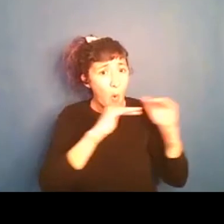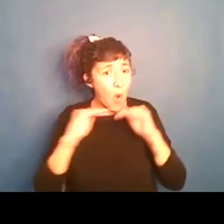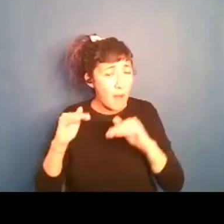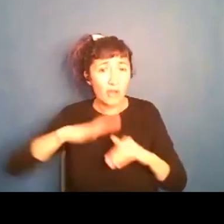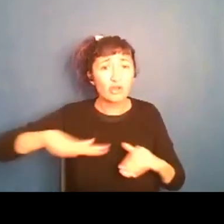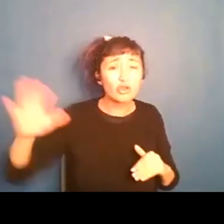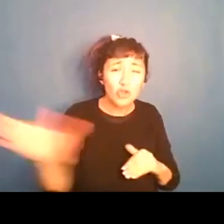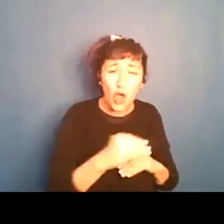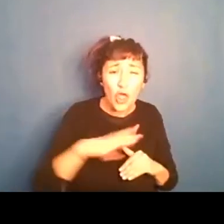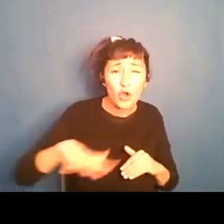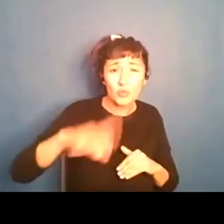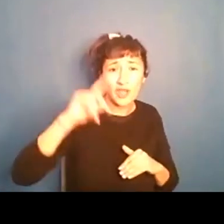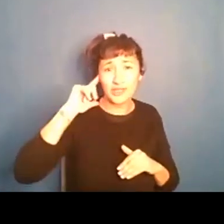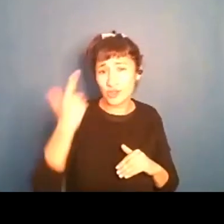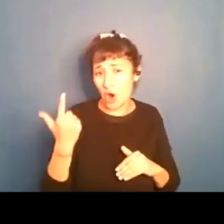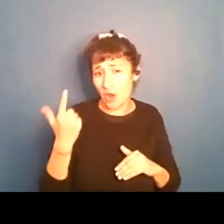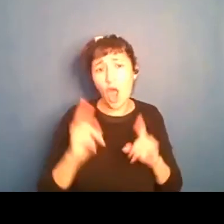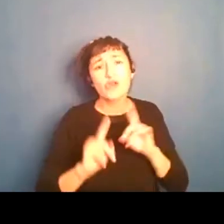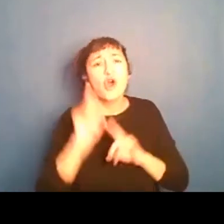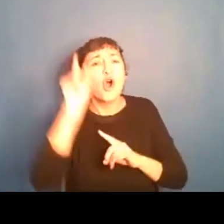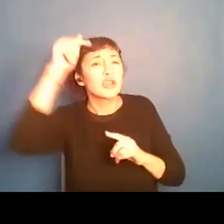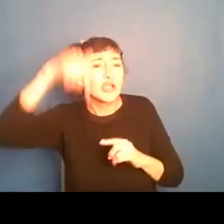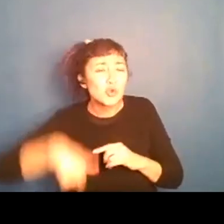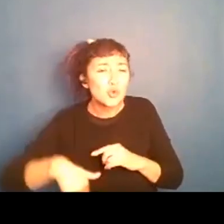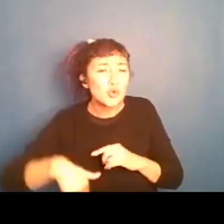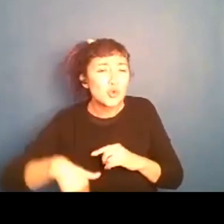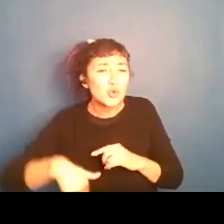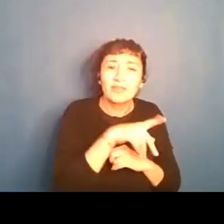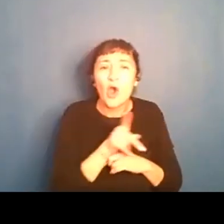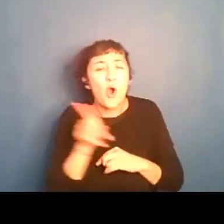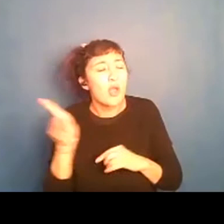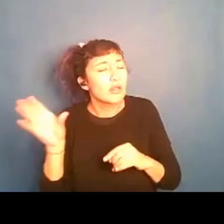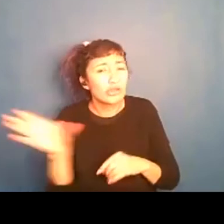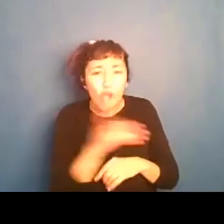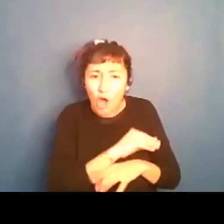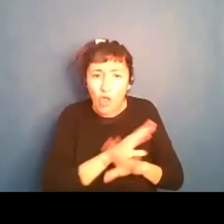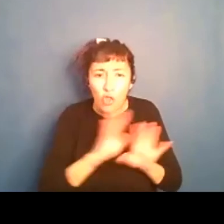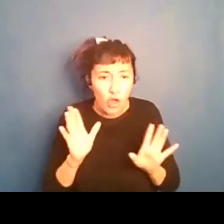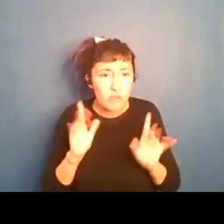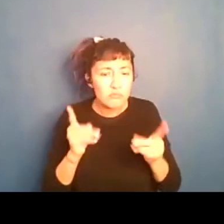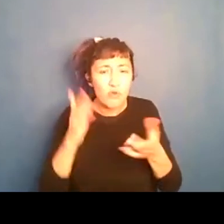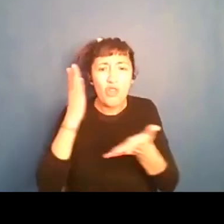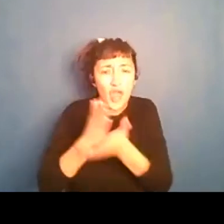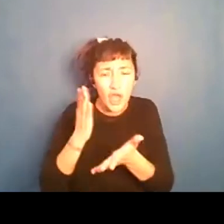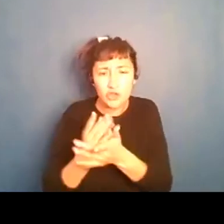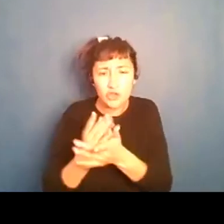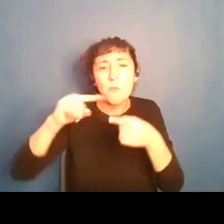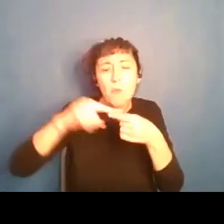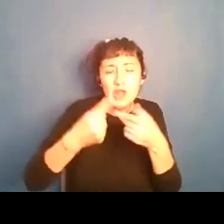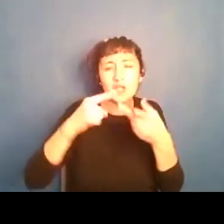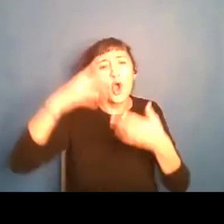sorda, ya sea de norte, sur, este, oeste, con todos los derechos políticos,